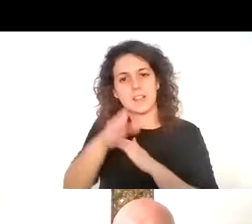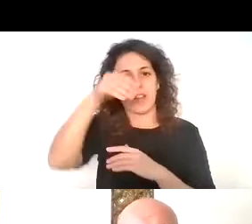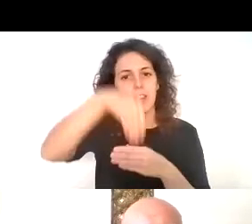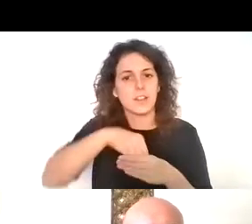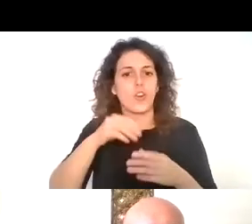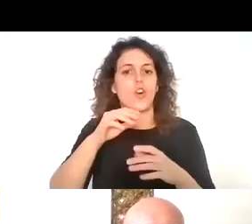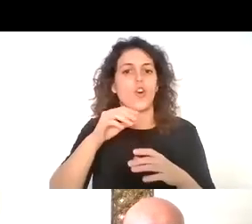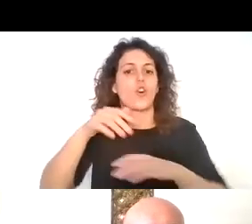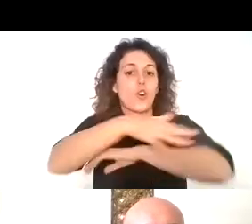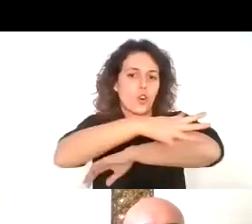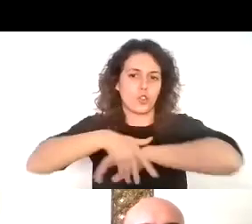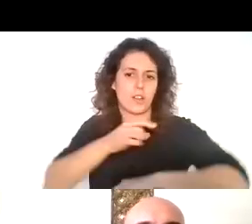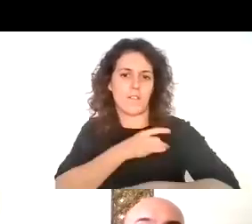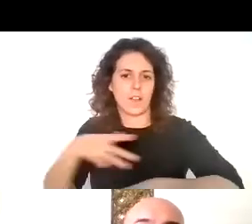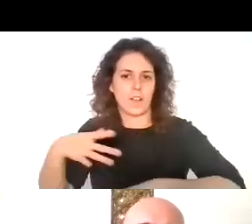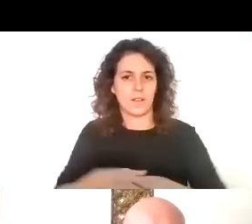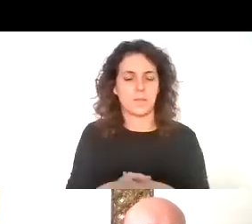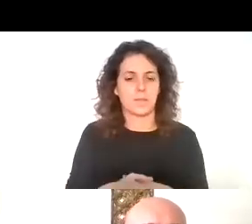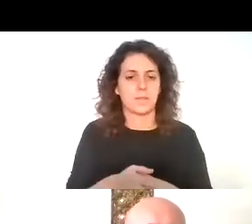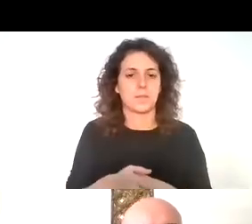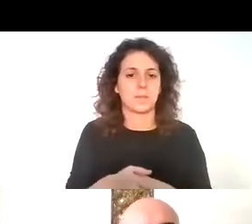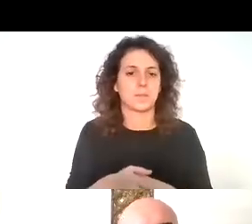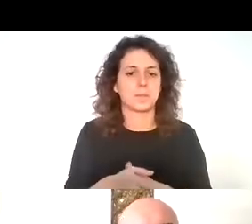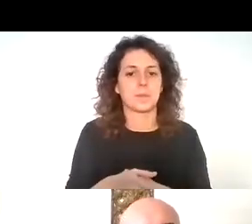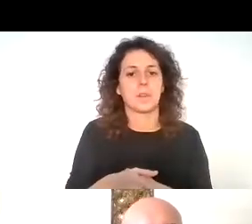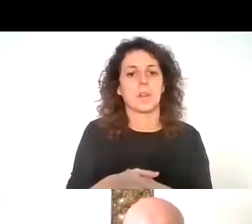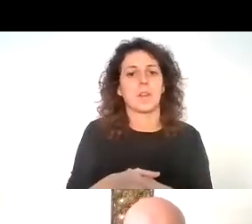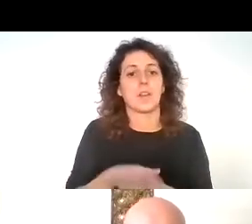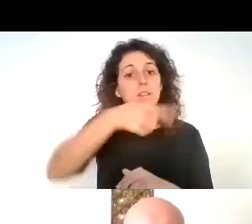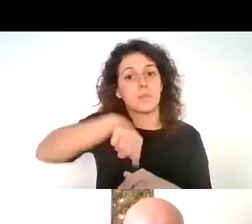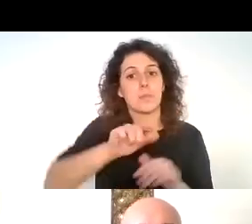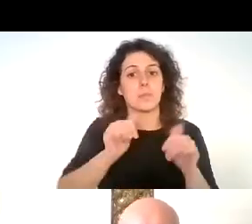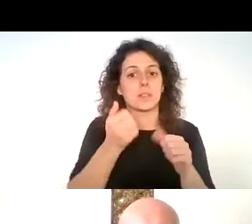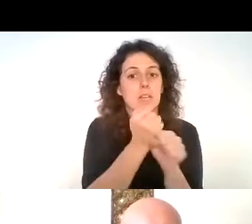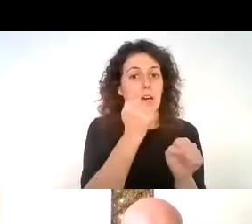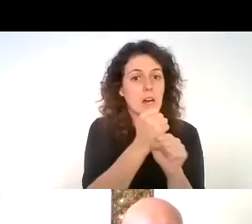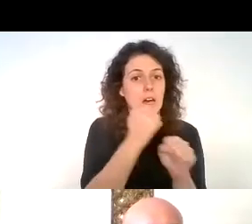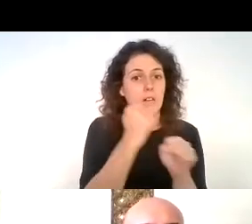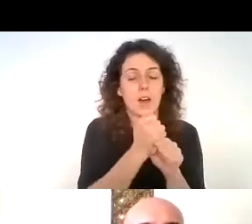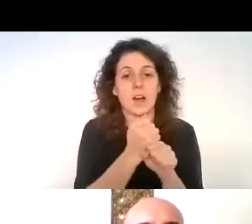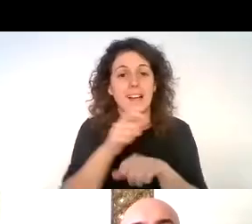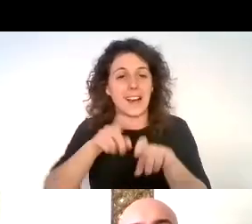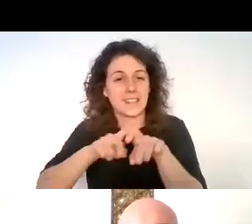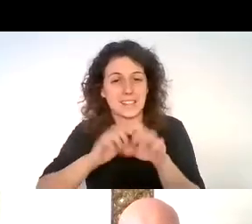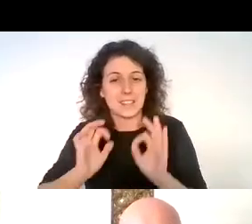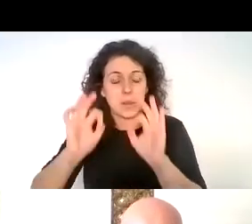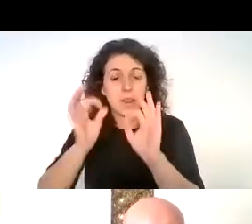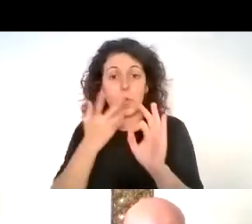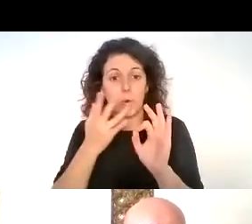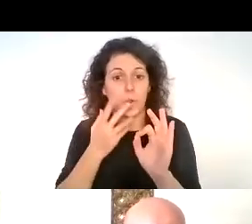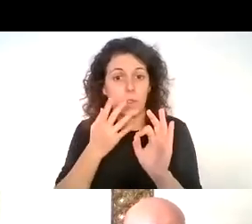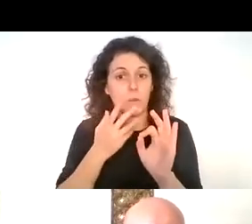identificó las necesidades de sus vecinos, que trabajó y lo sigue haciendo conocedores de estas características especiales y